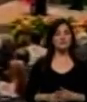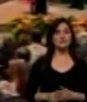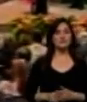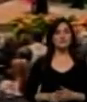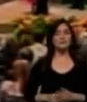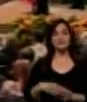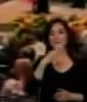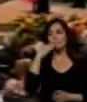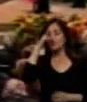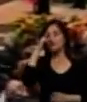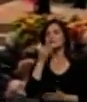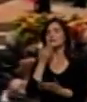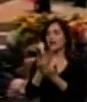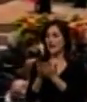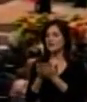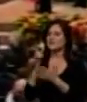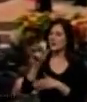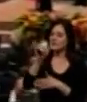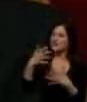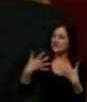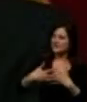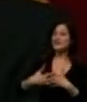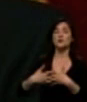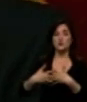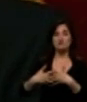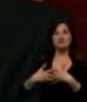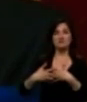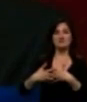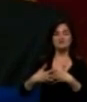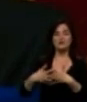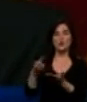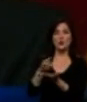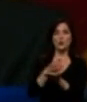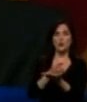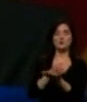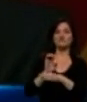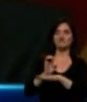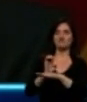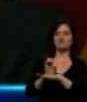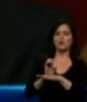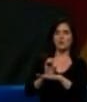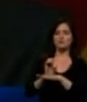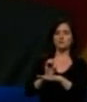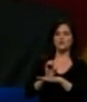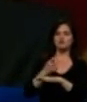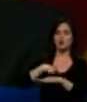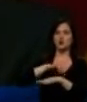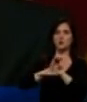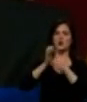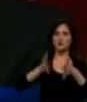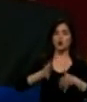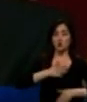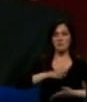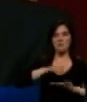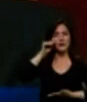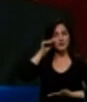Gracias, Rafael, por la parte de ese enlace que fue un curso de Ecuador, del que los ecuatorianos y